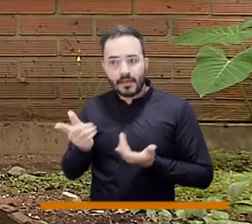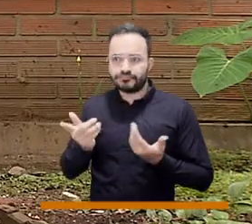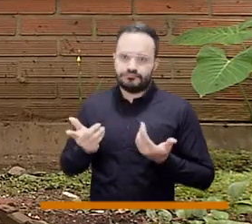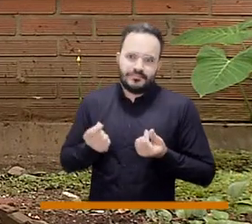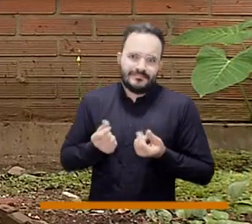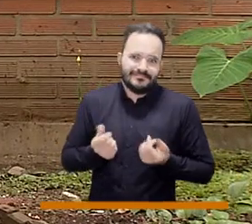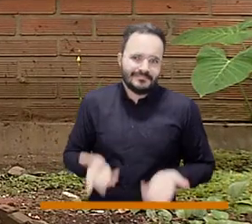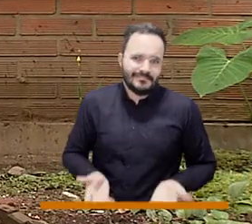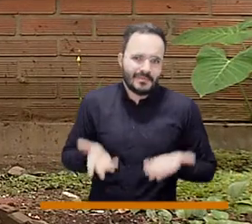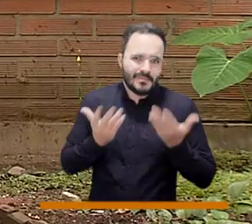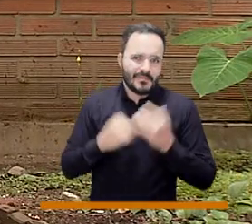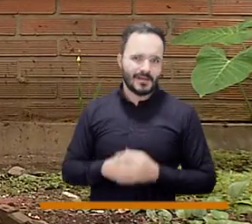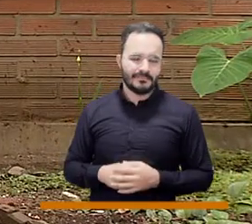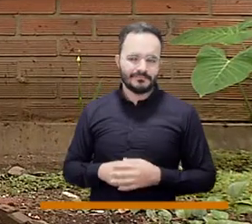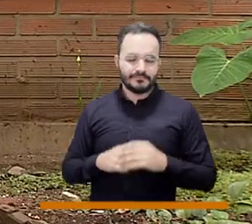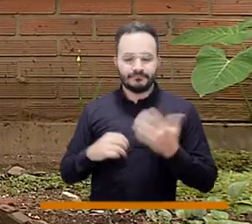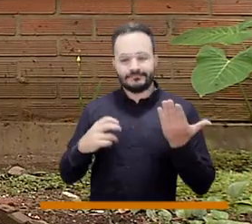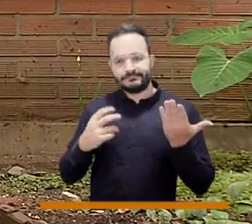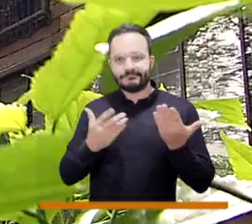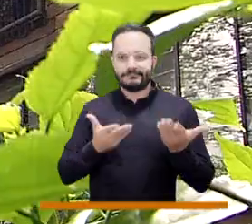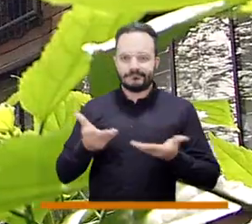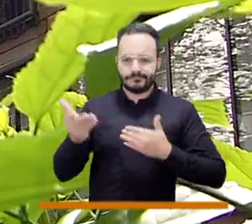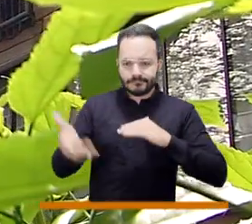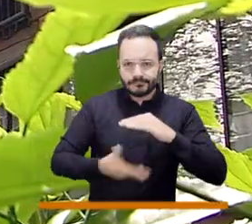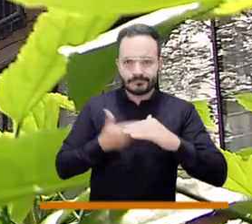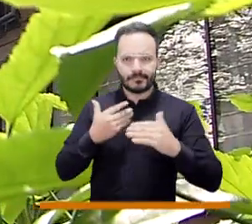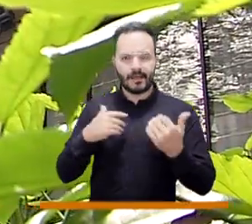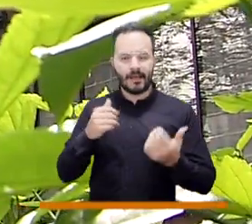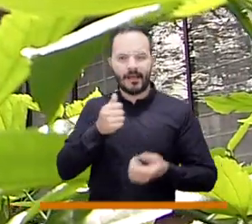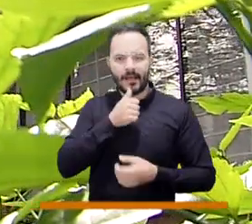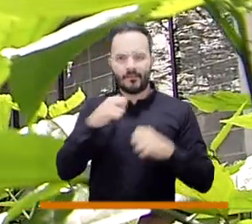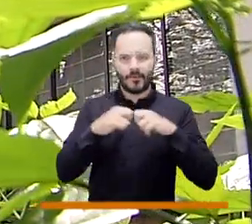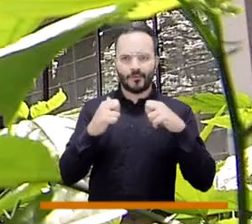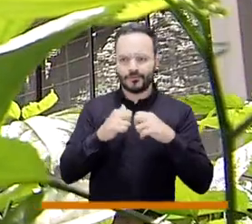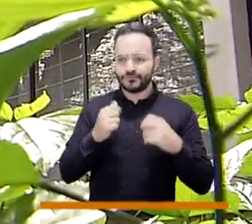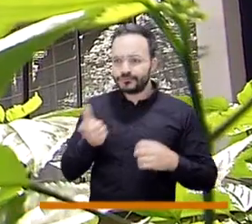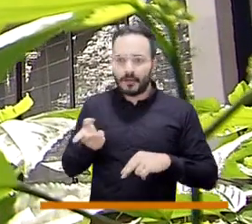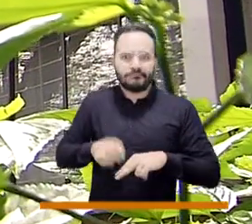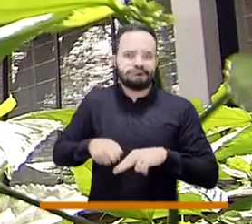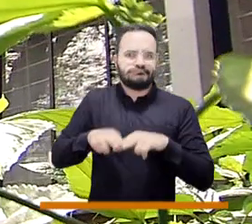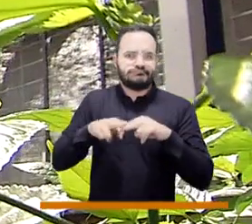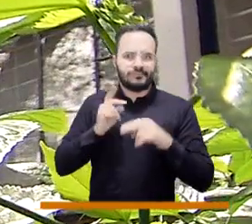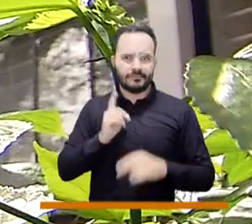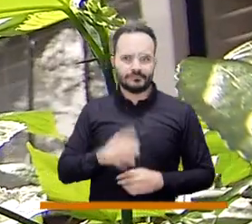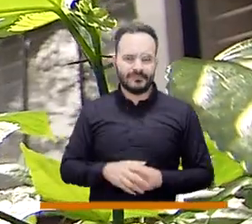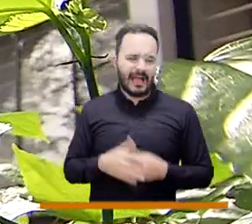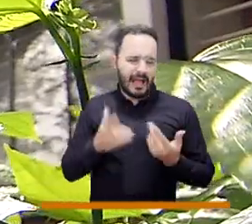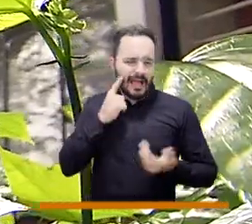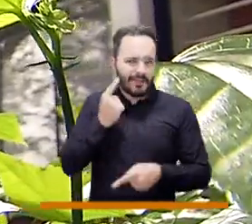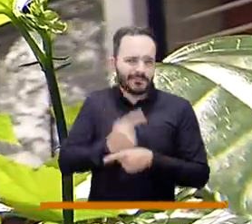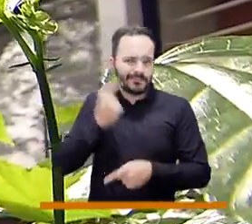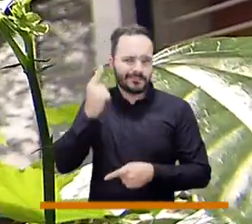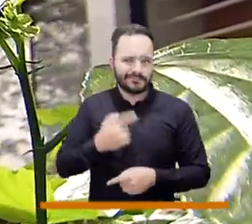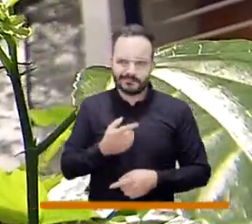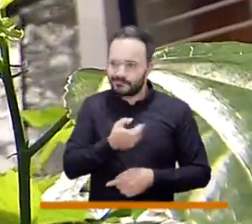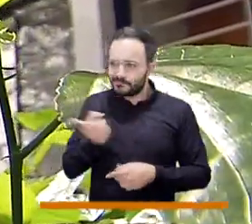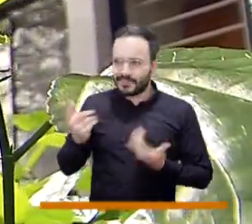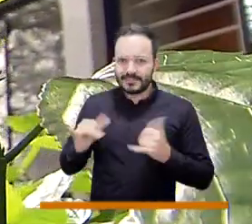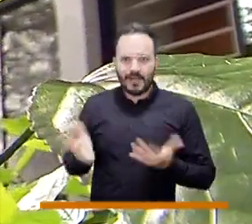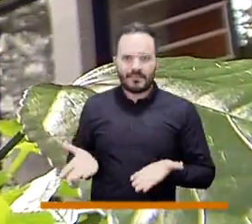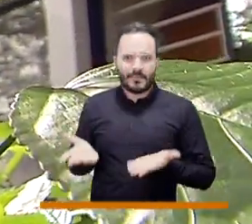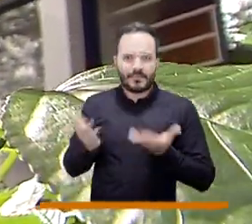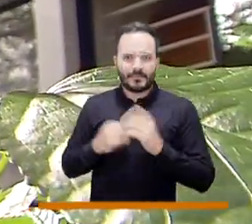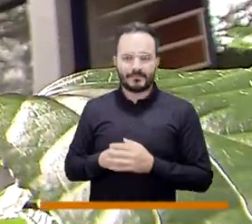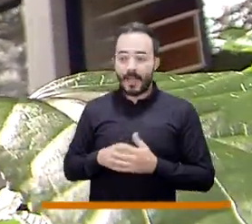hace que se incremente el valor del suelo, los servicios también que tenemos en la comuna se incrementan y producto es la